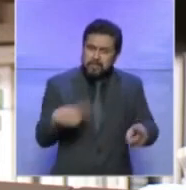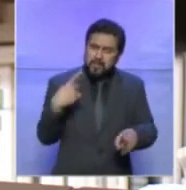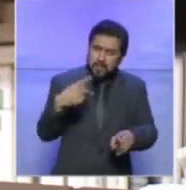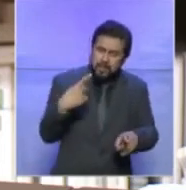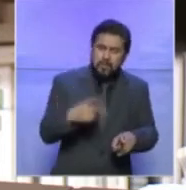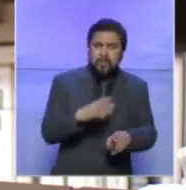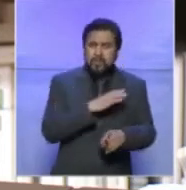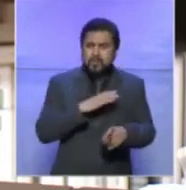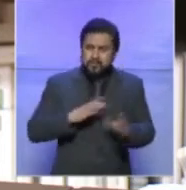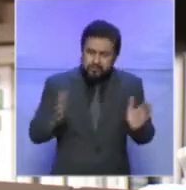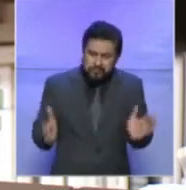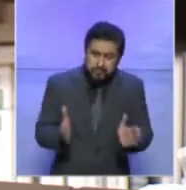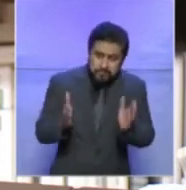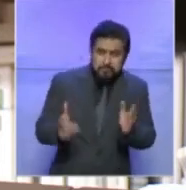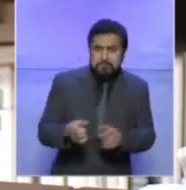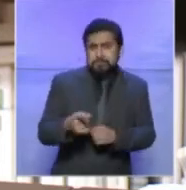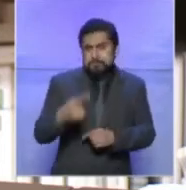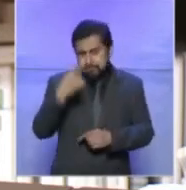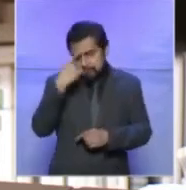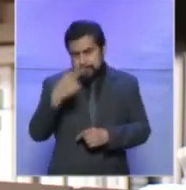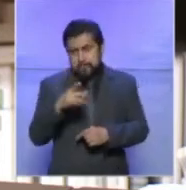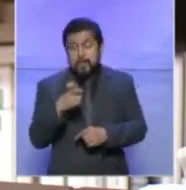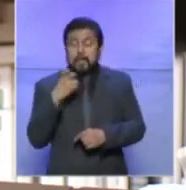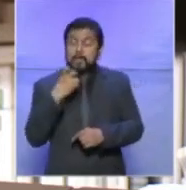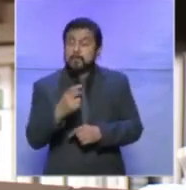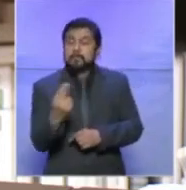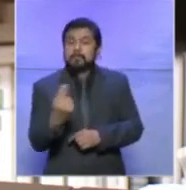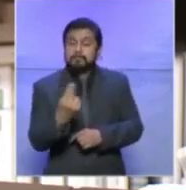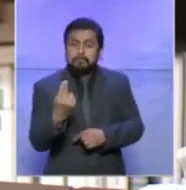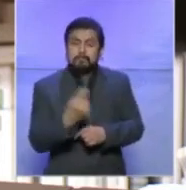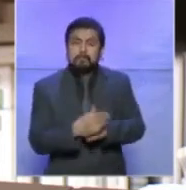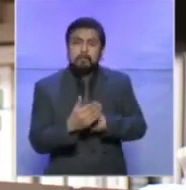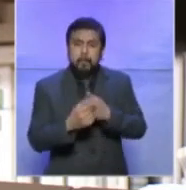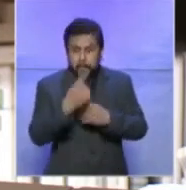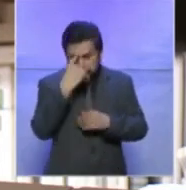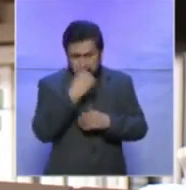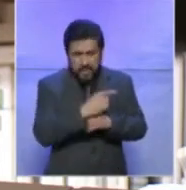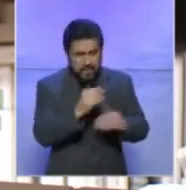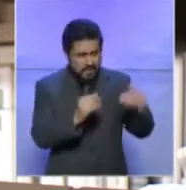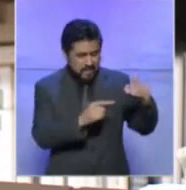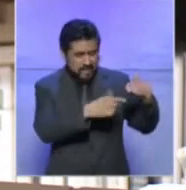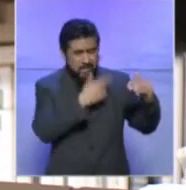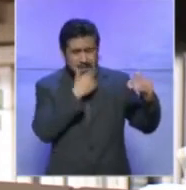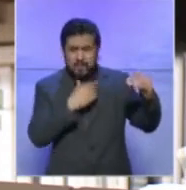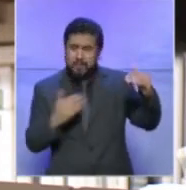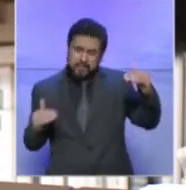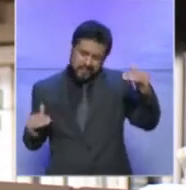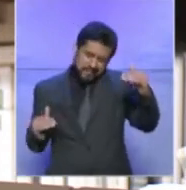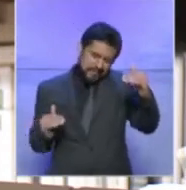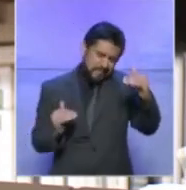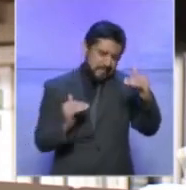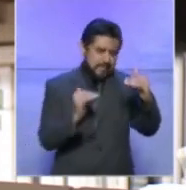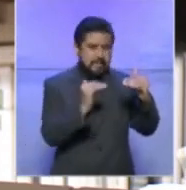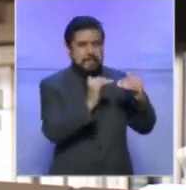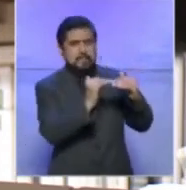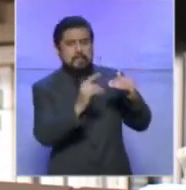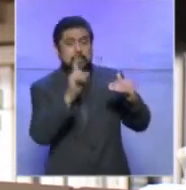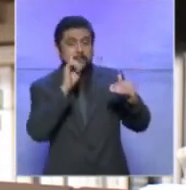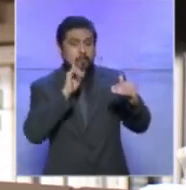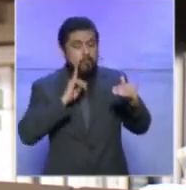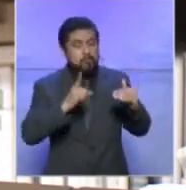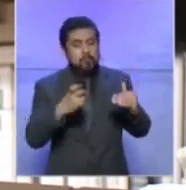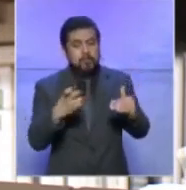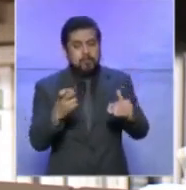candidaturas? Adoptar tal postura es el primer paso para tratar de nivelar el terreno en la contienda y superar las barreras de